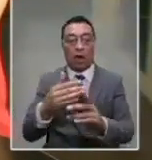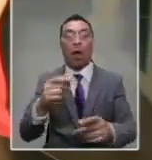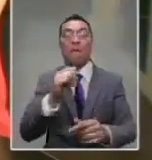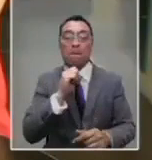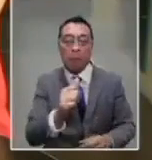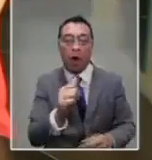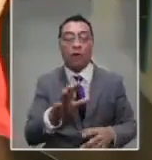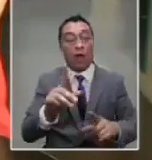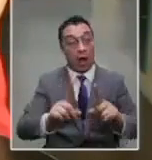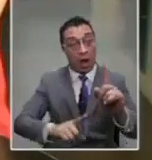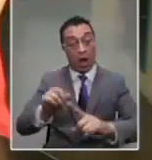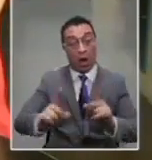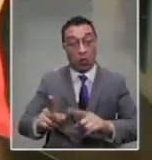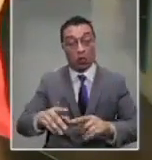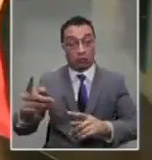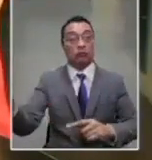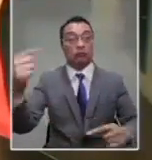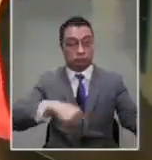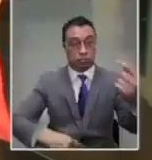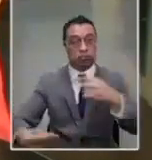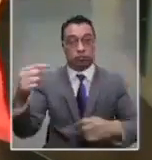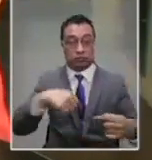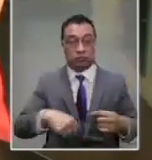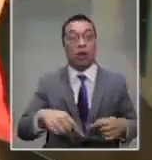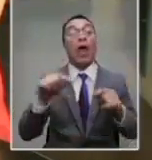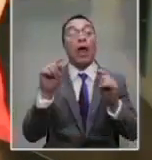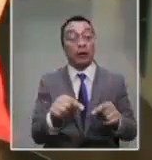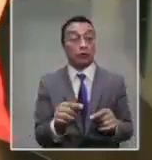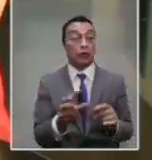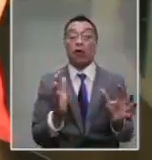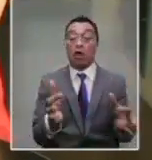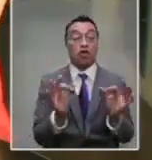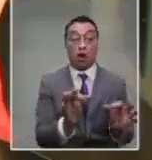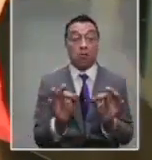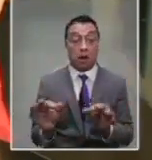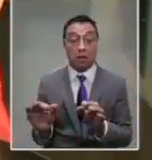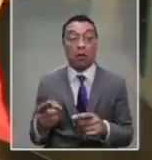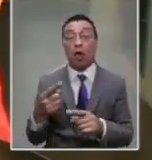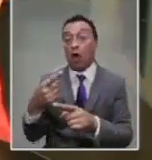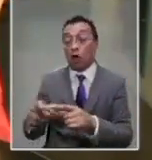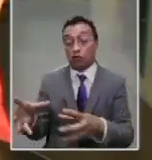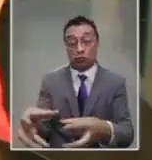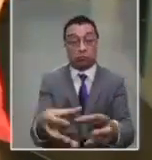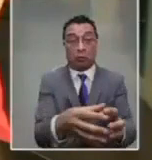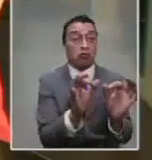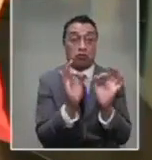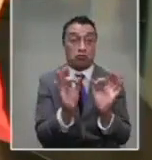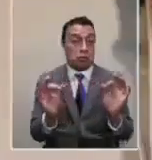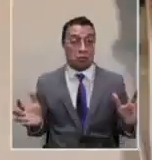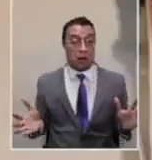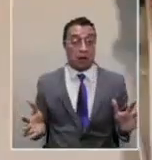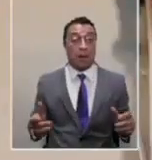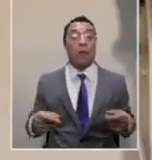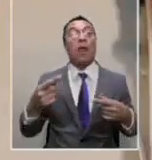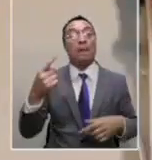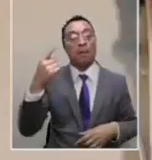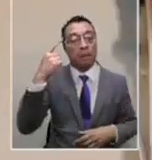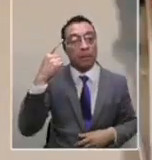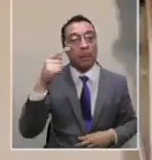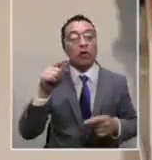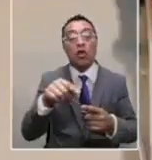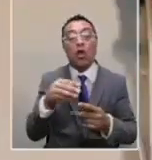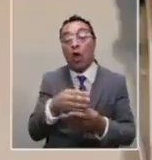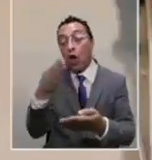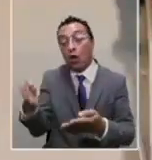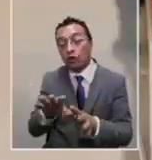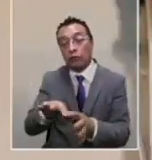viene gente de sectores más bajos. Eso ocurre normalmente en todos los colectivos. Por otro lado,